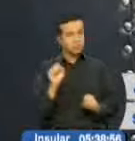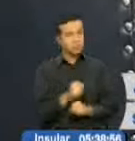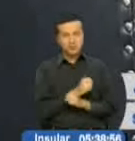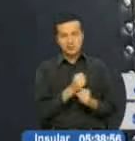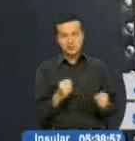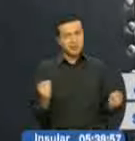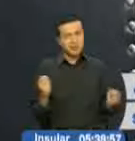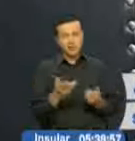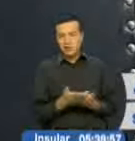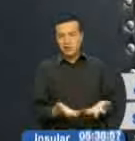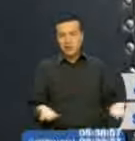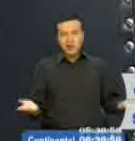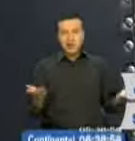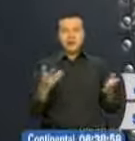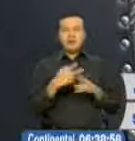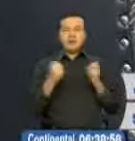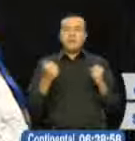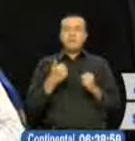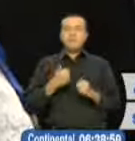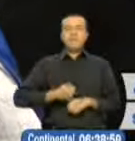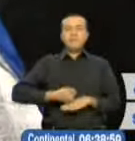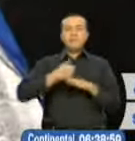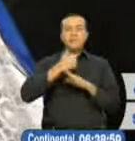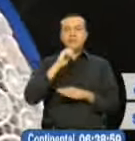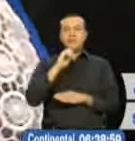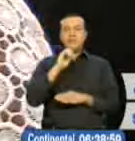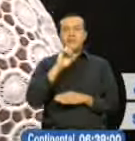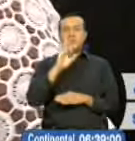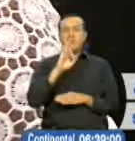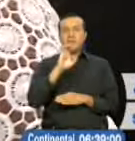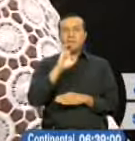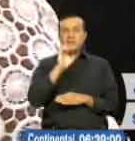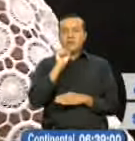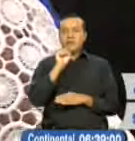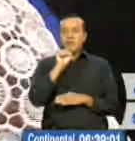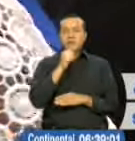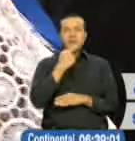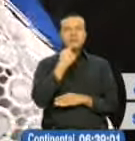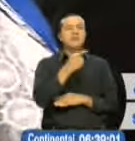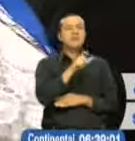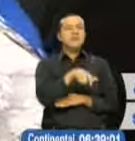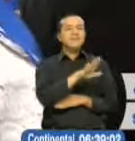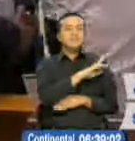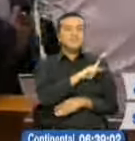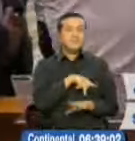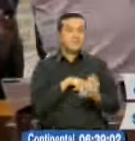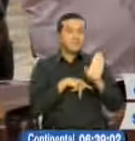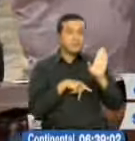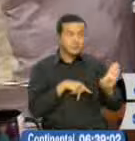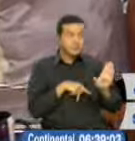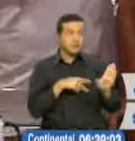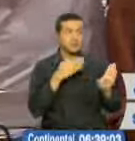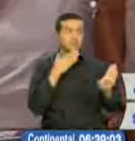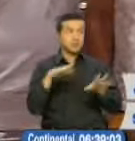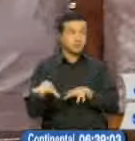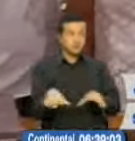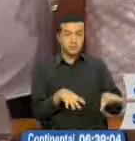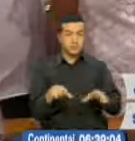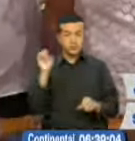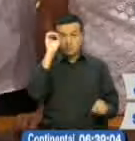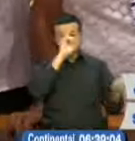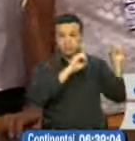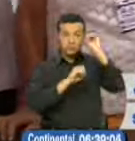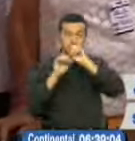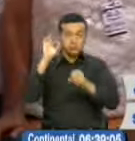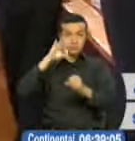141. Finalmente, el ex titular del TSE pidió a Fausto Camacho aclare que estas declaraciones fueron realizadas a título personal y no como coordinador del Observatorio